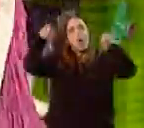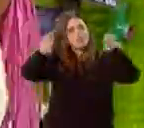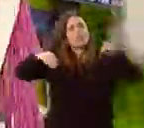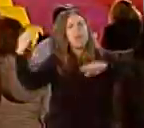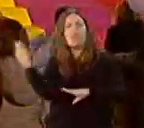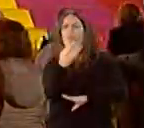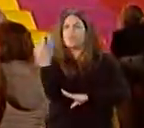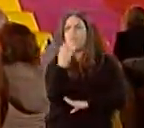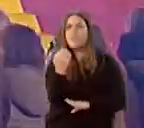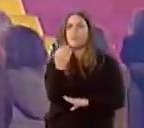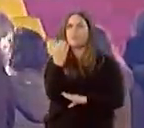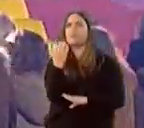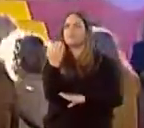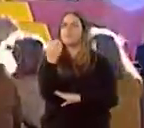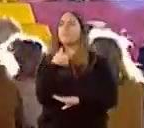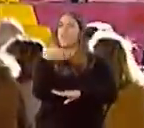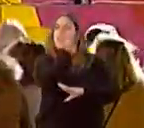y dime tu mente